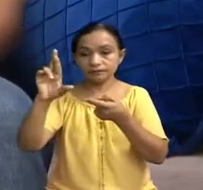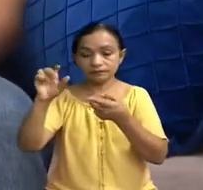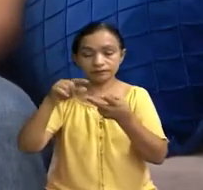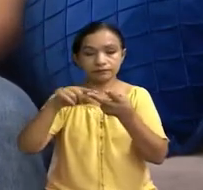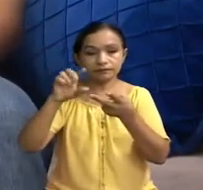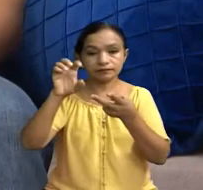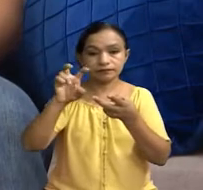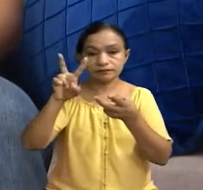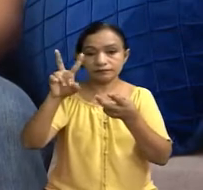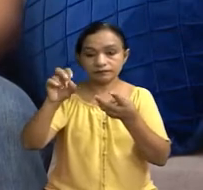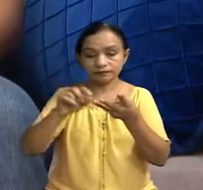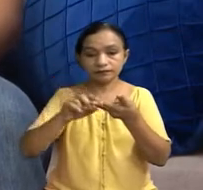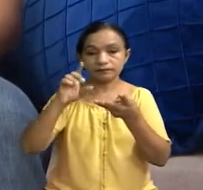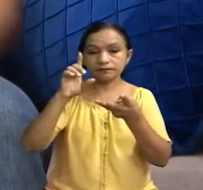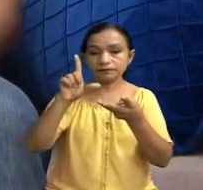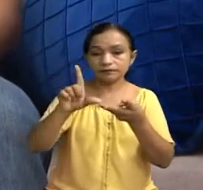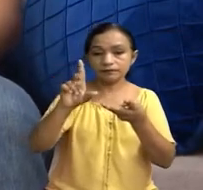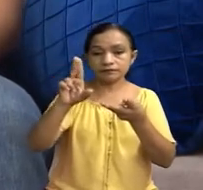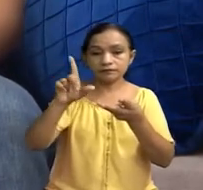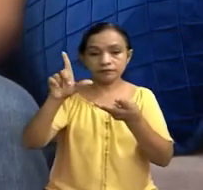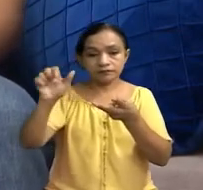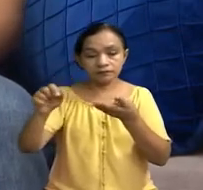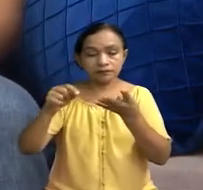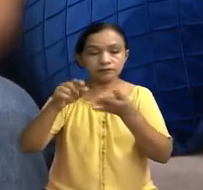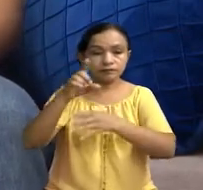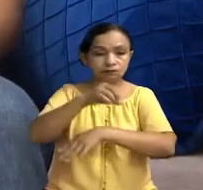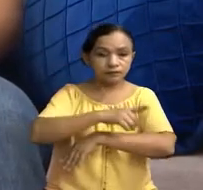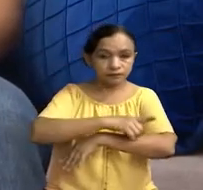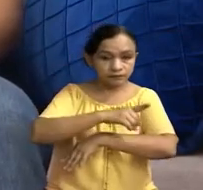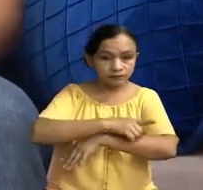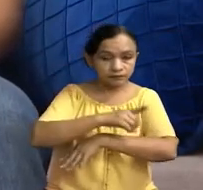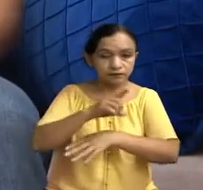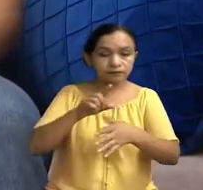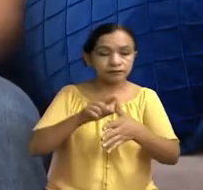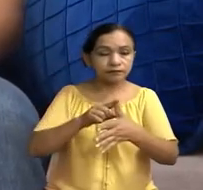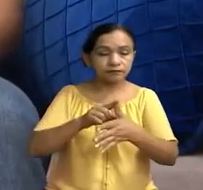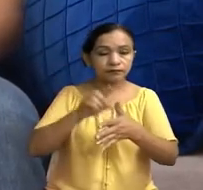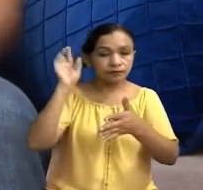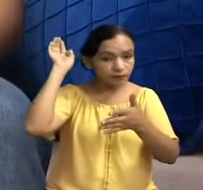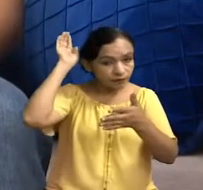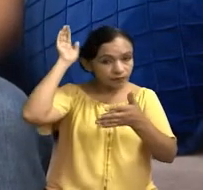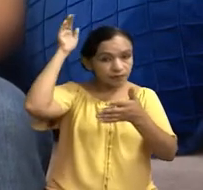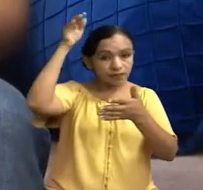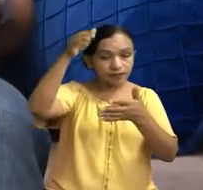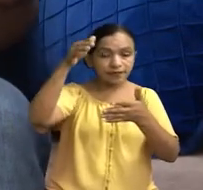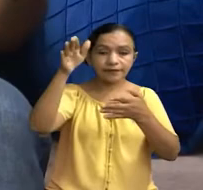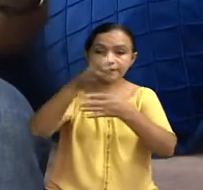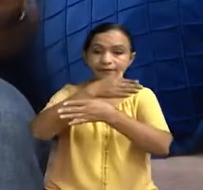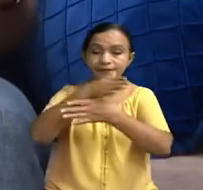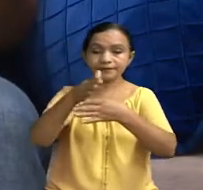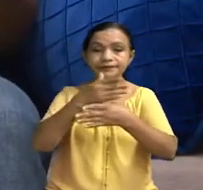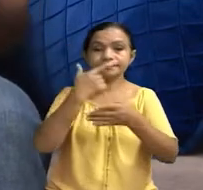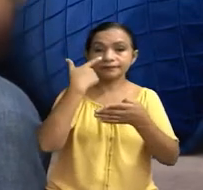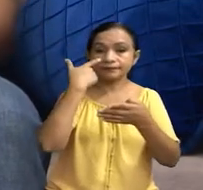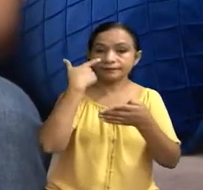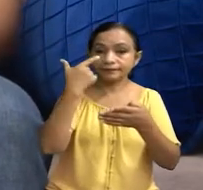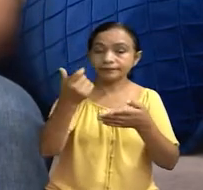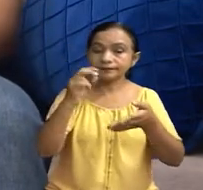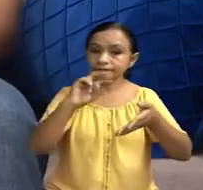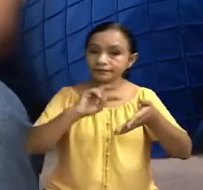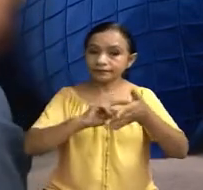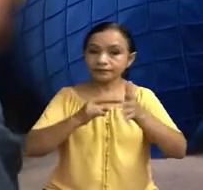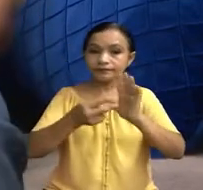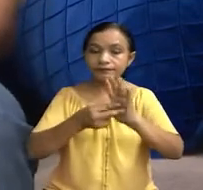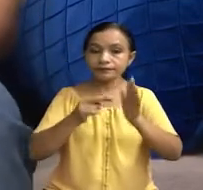Lula Silva, el comandante Daniel, Uruguay, bueno, Argentina con los Kirchner. Conocer un poquito lo que implica